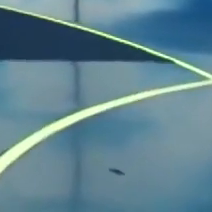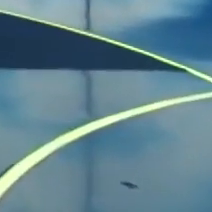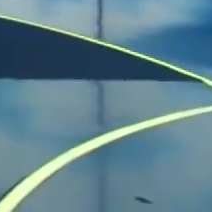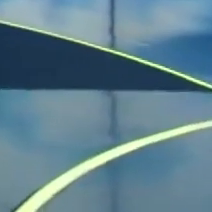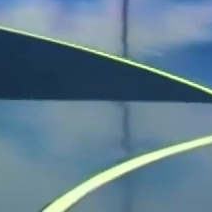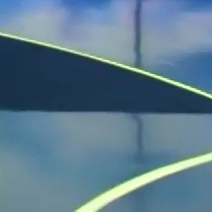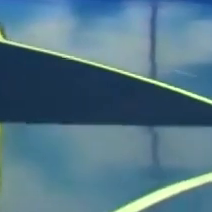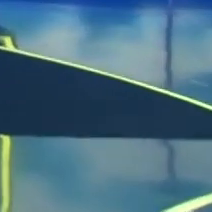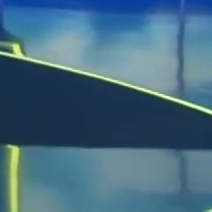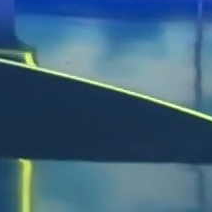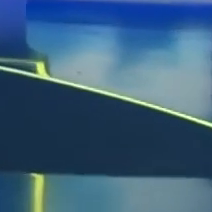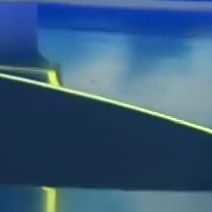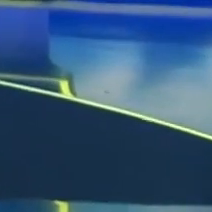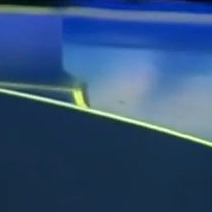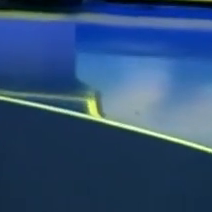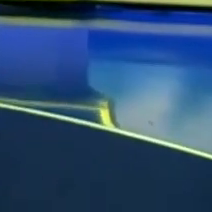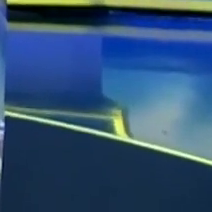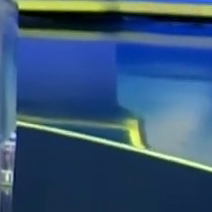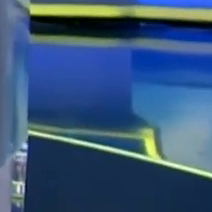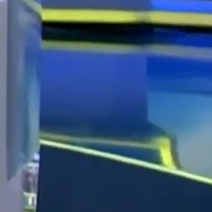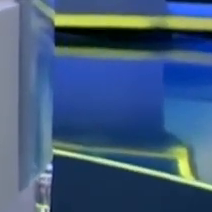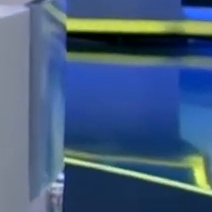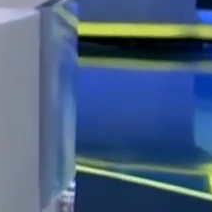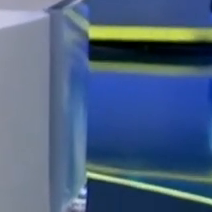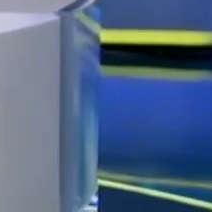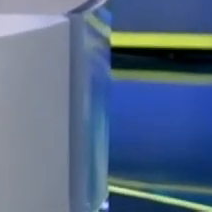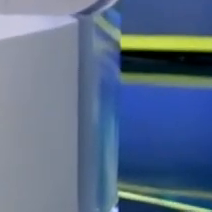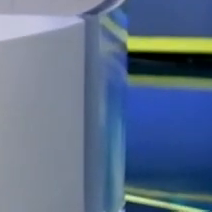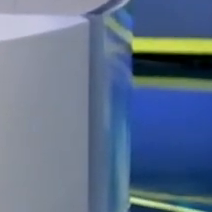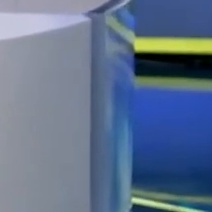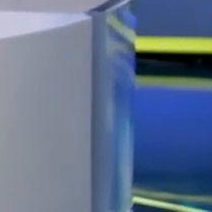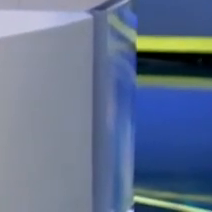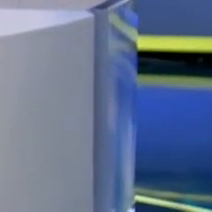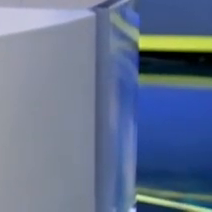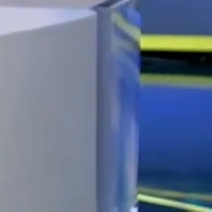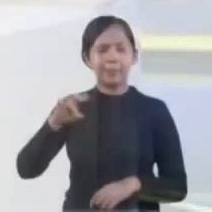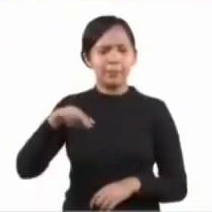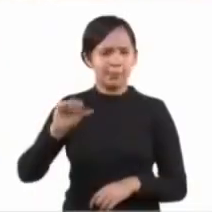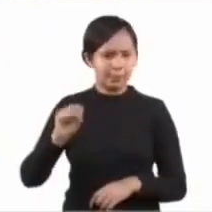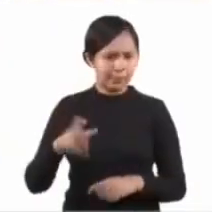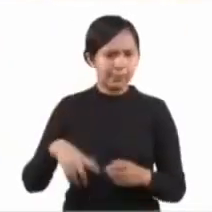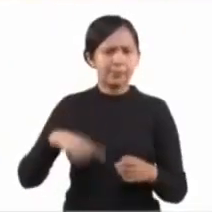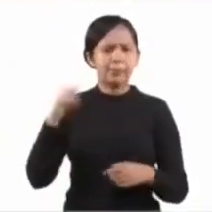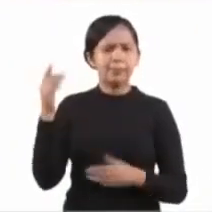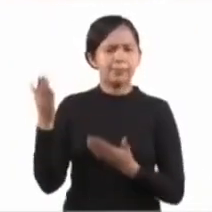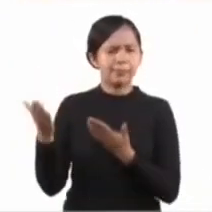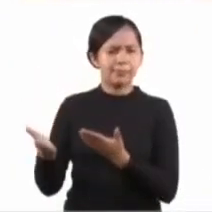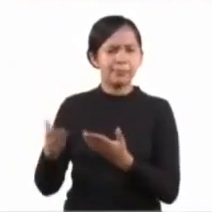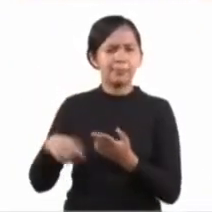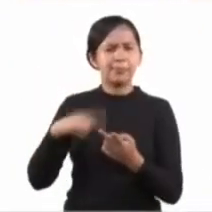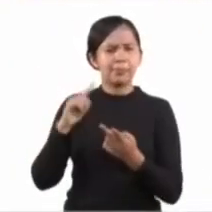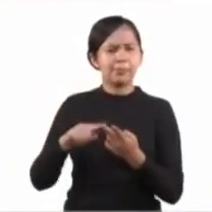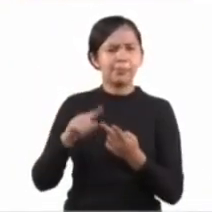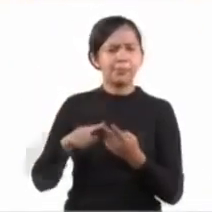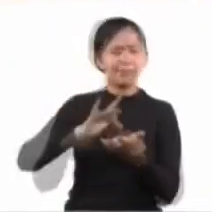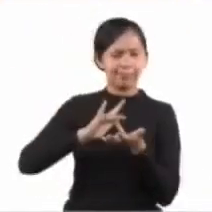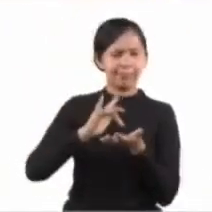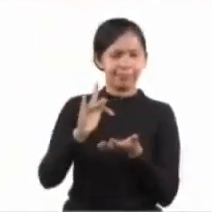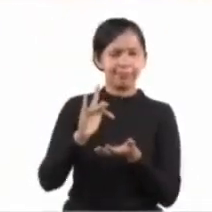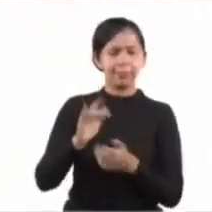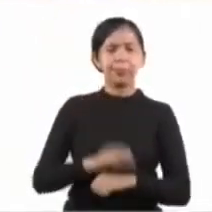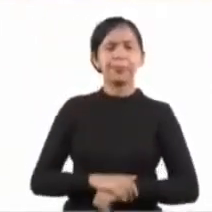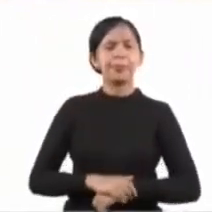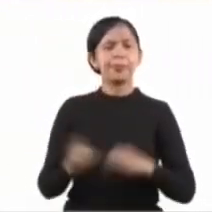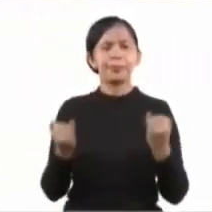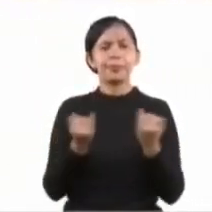En el marco del 148 aniversario de la Cámara Nacional de Comercio de la Ciudad de México, el presidente de esta agrupación, José de Jesús Rodríguez, reconoció el avance en